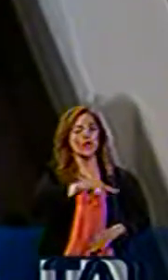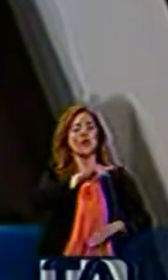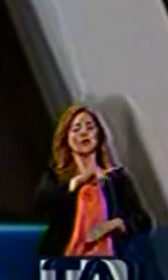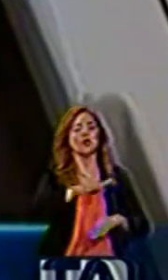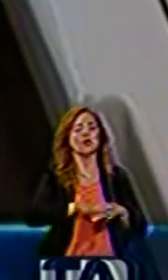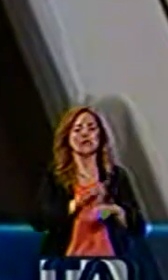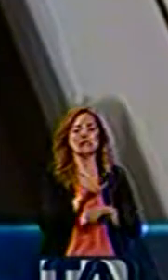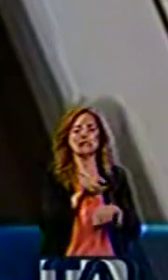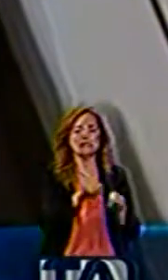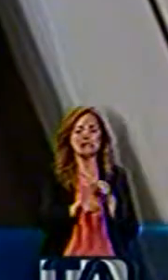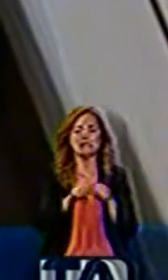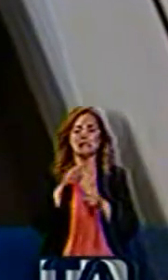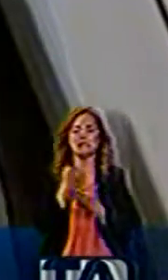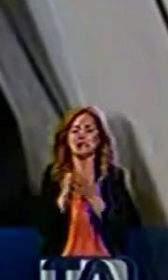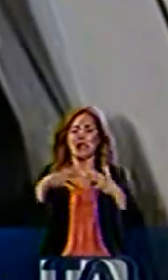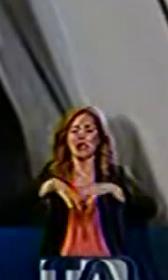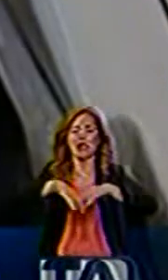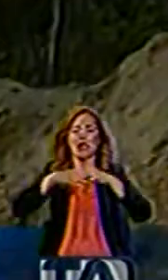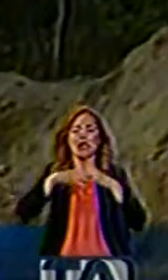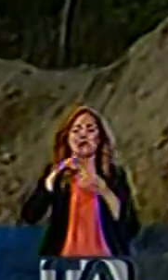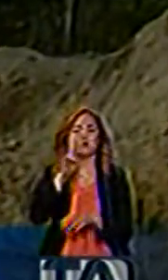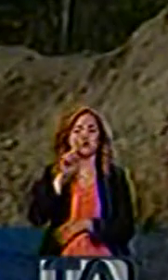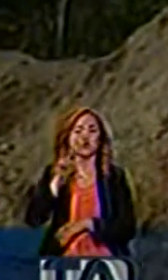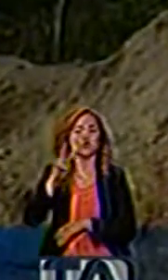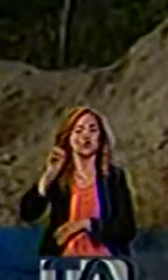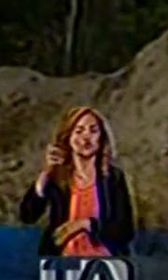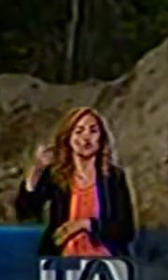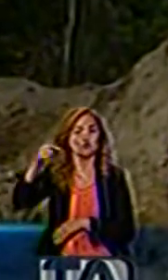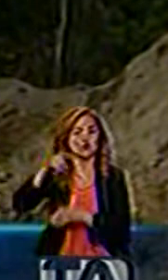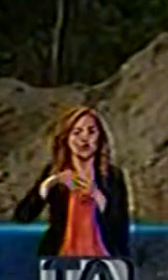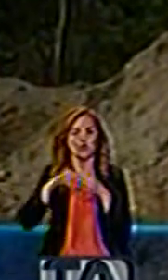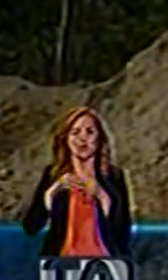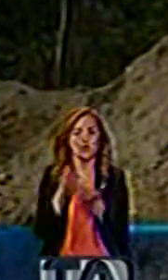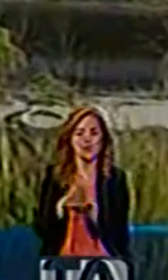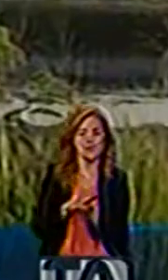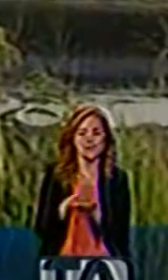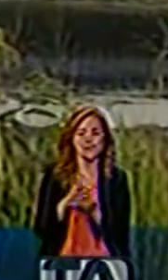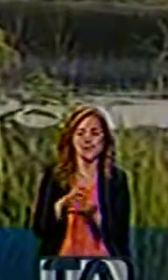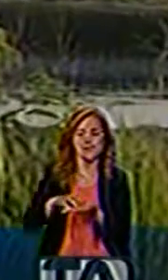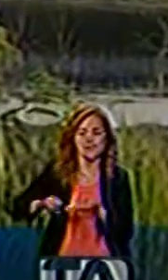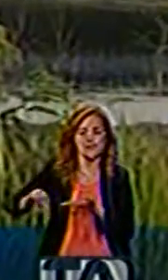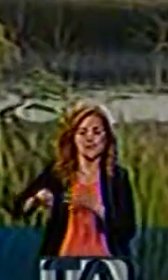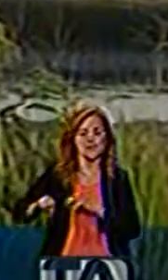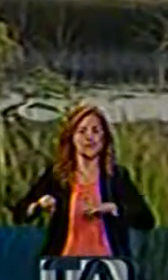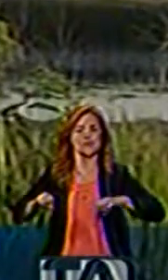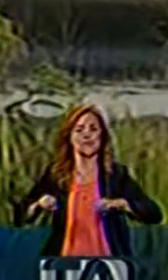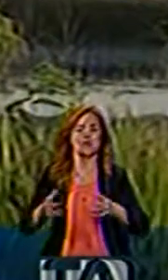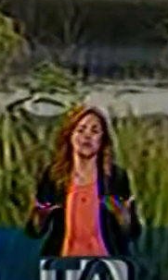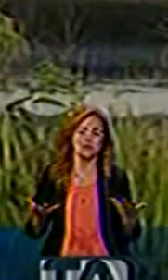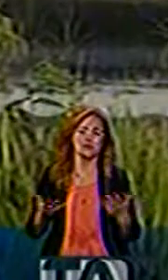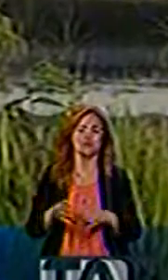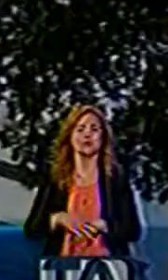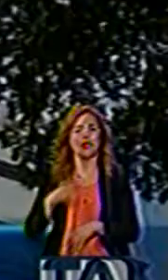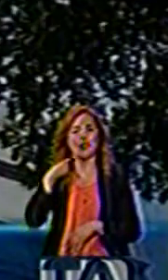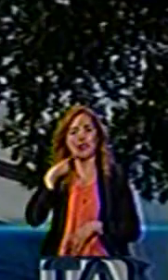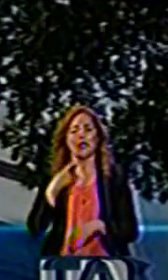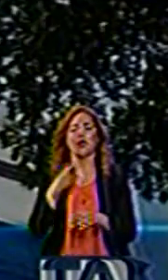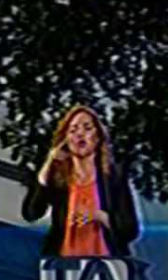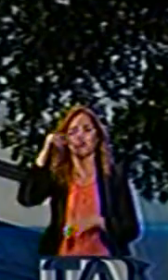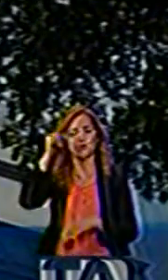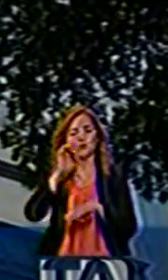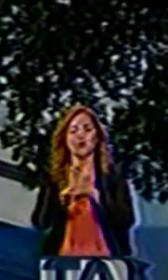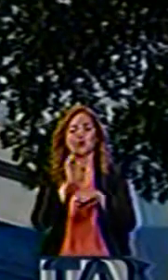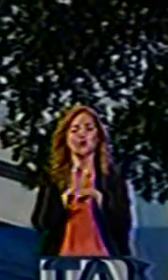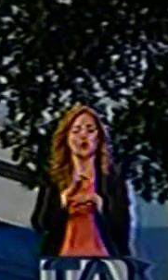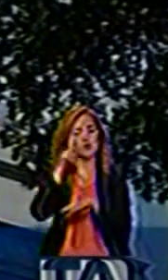país de unos 2.200 millones de dólares debido a la intermediación en la venta del crudo ecuatoriano. La Fiscalía ha venido